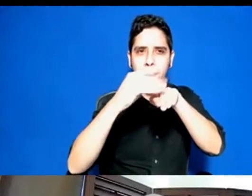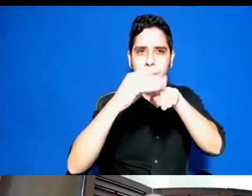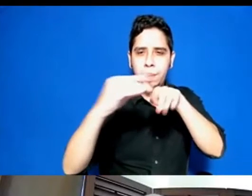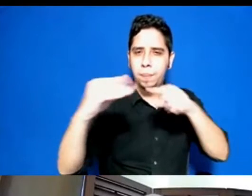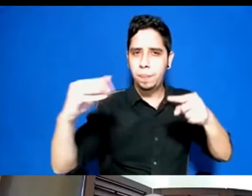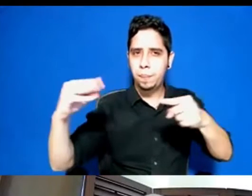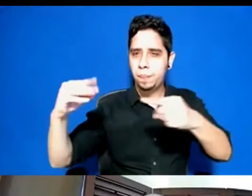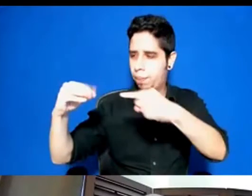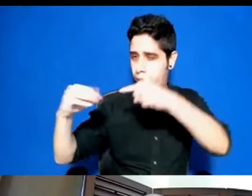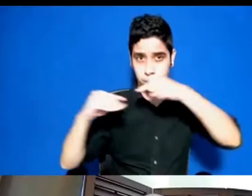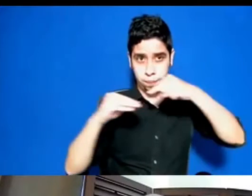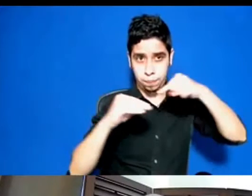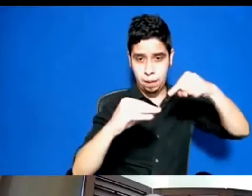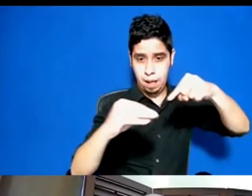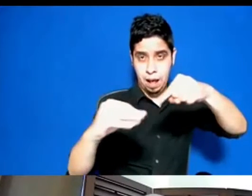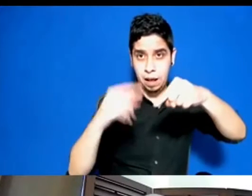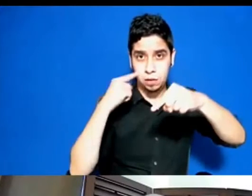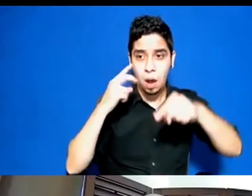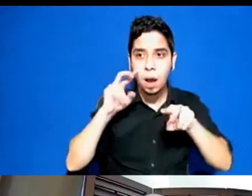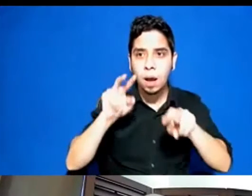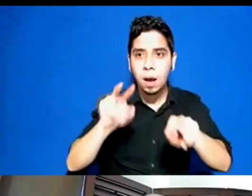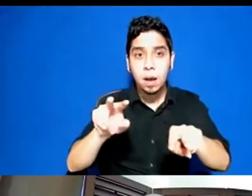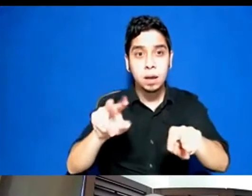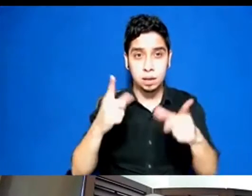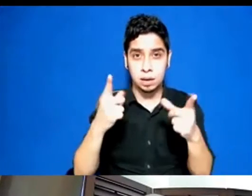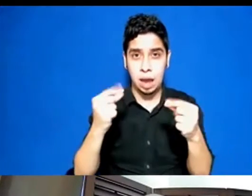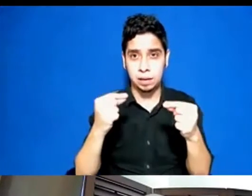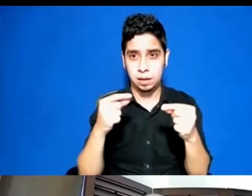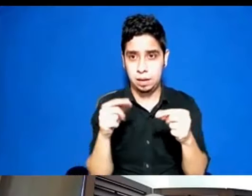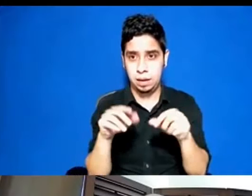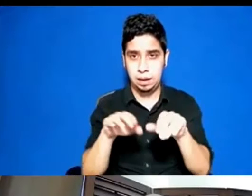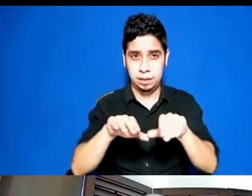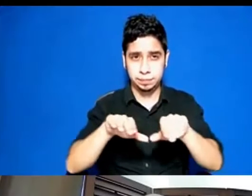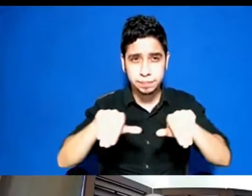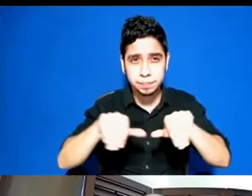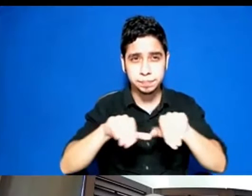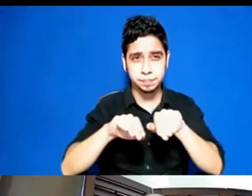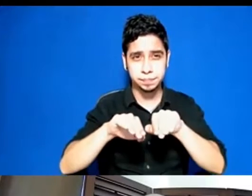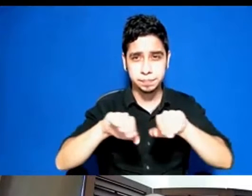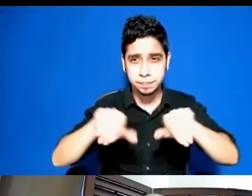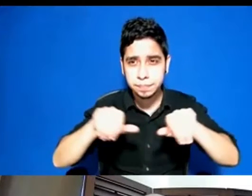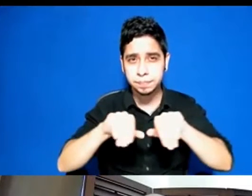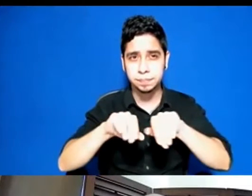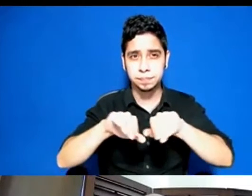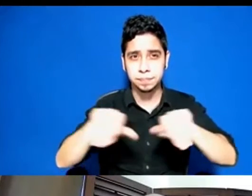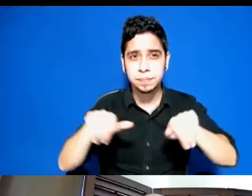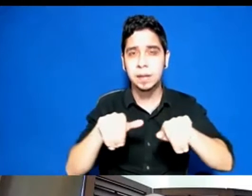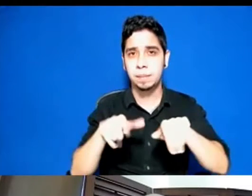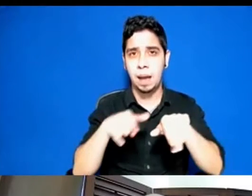va arrastrando de este tamañito, ella va grabando latitud,